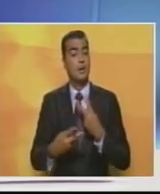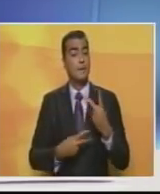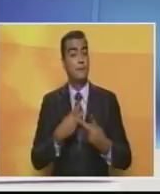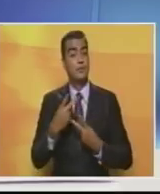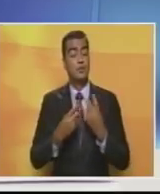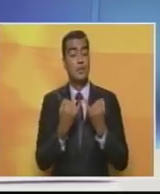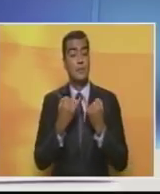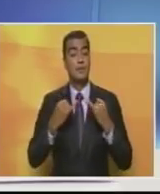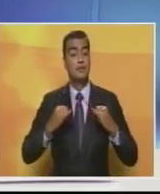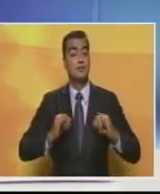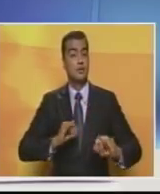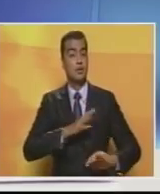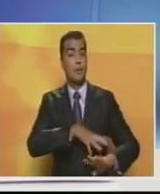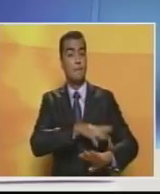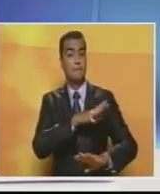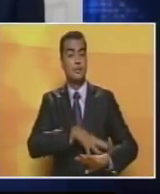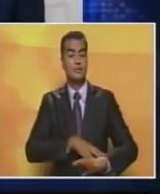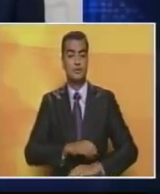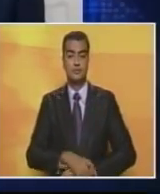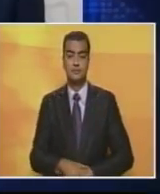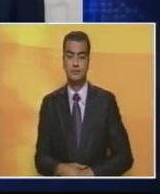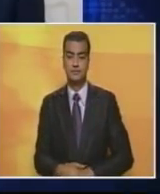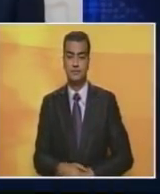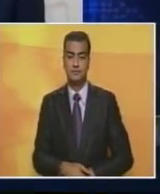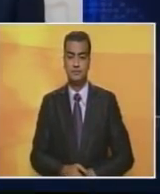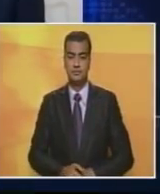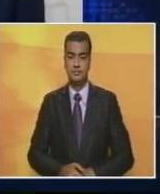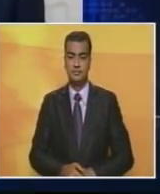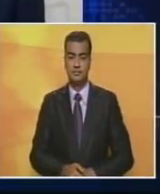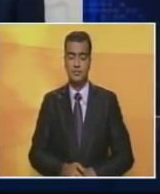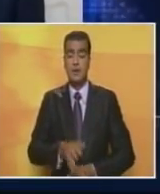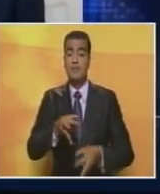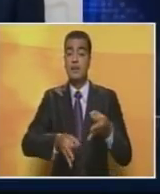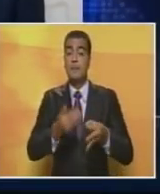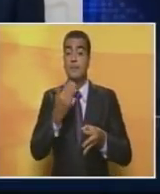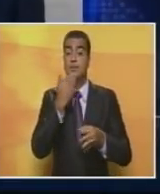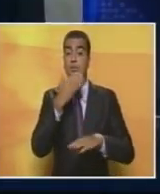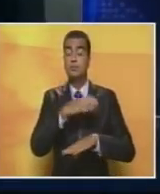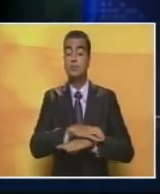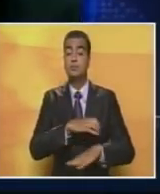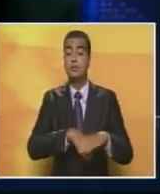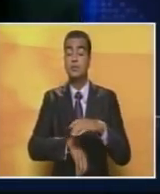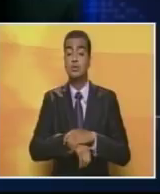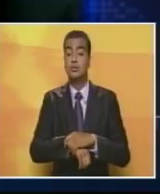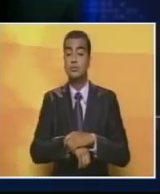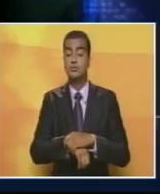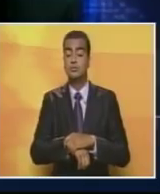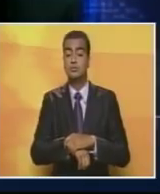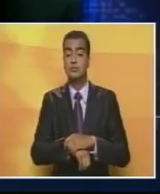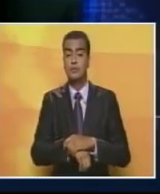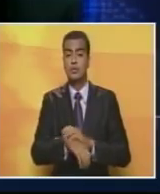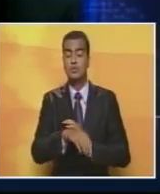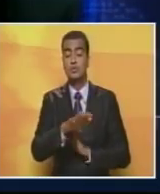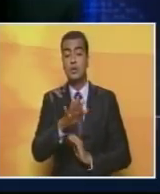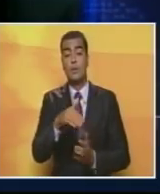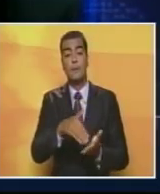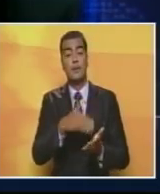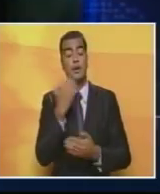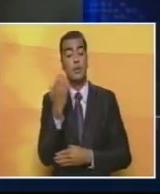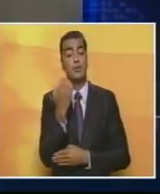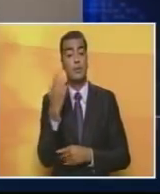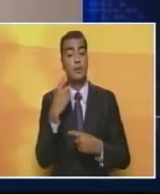proceso independentista en esa región. Según fuentes del tribunal, el fiscal solicitó prisión eludible con fianza de 50.000 euros para